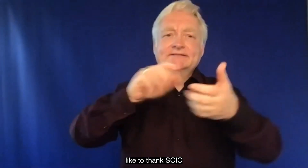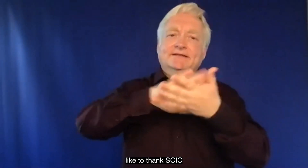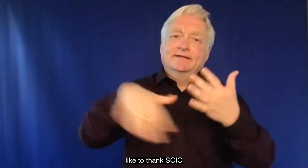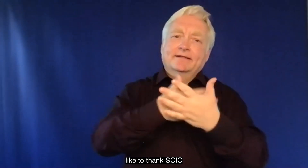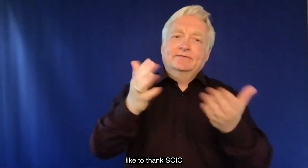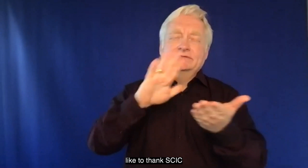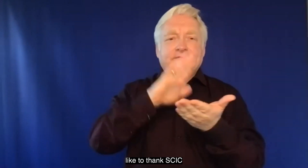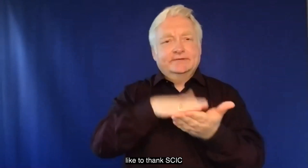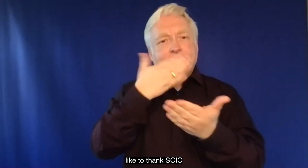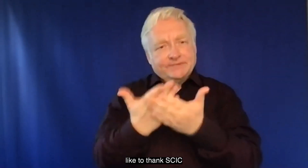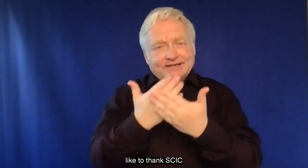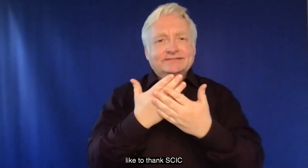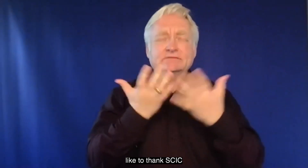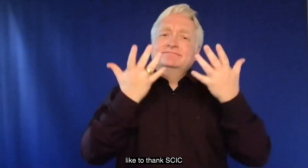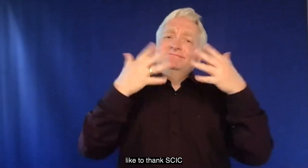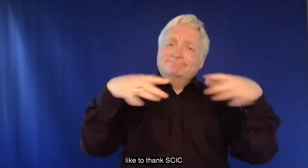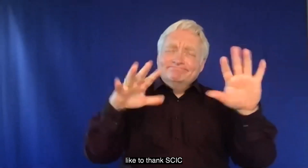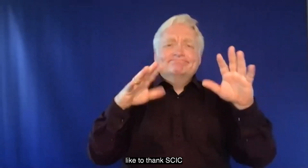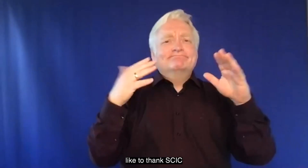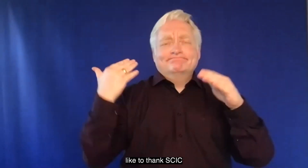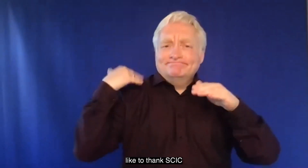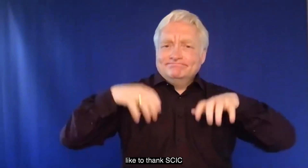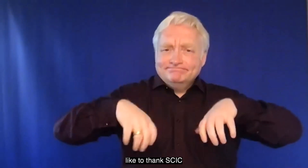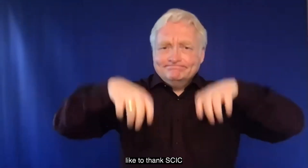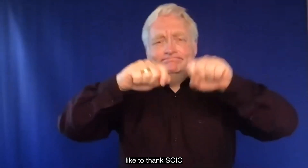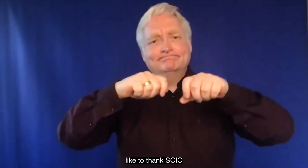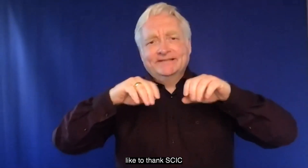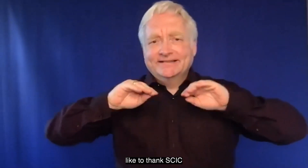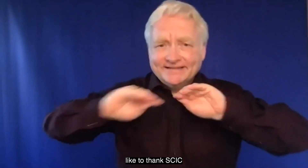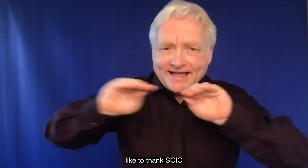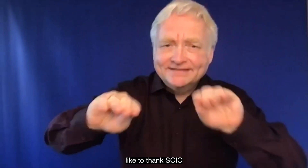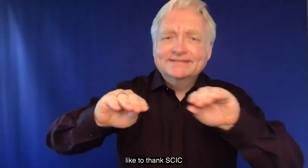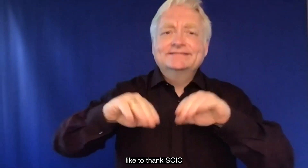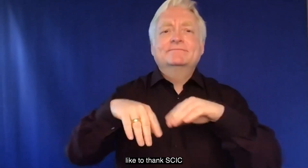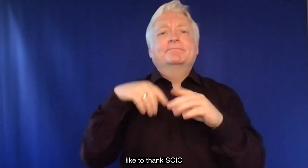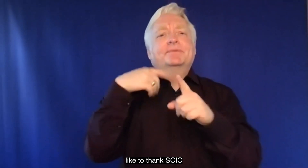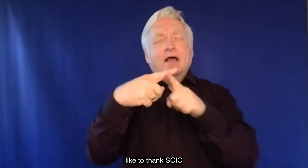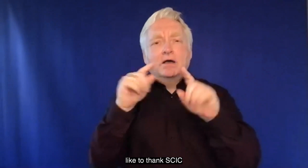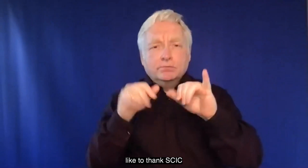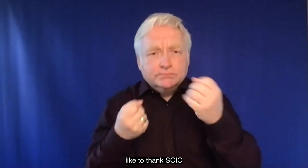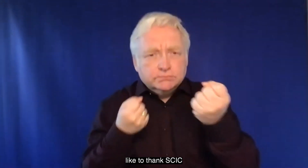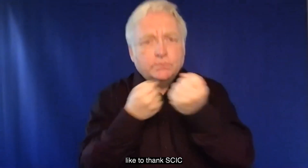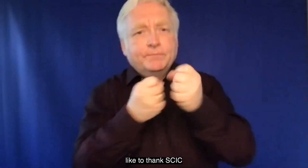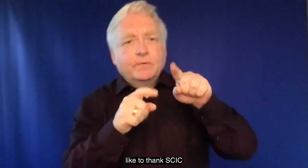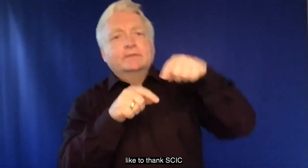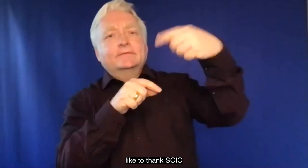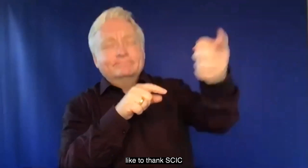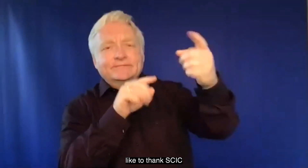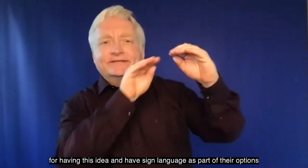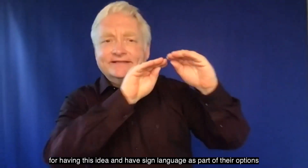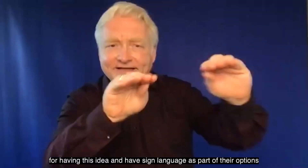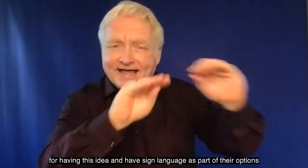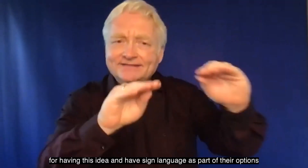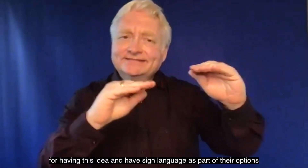las intérpretes de lengua de signos a través de este programa formativo que ha comentado antes Kathy. Es muy importante que invirtamos